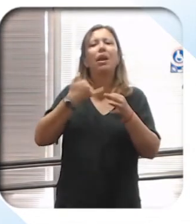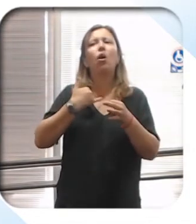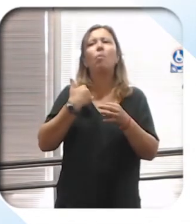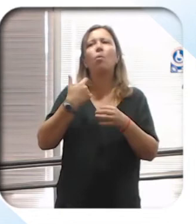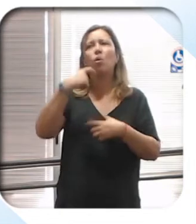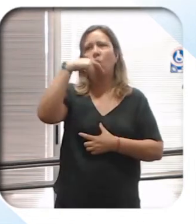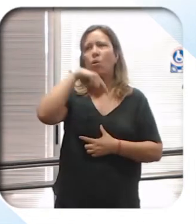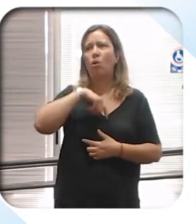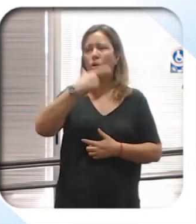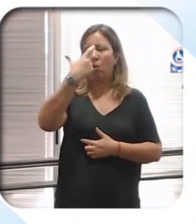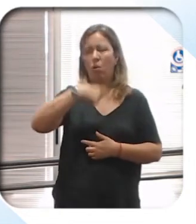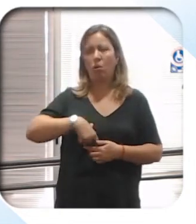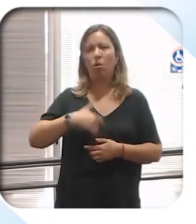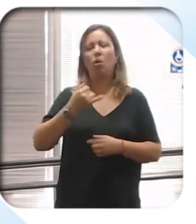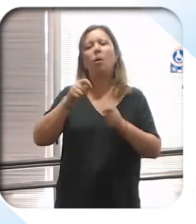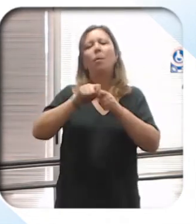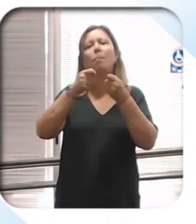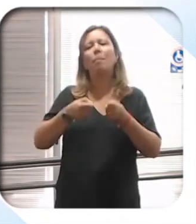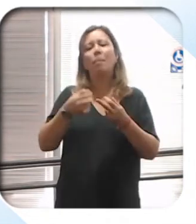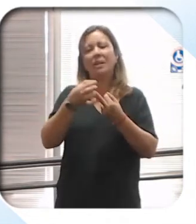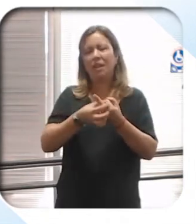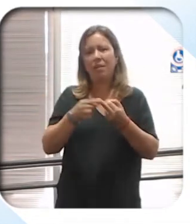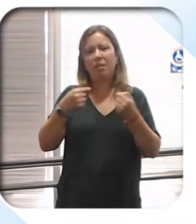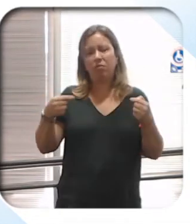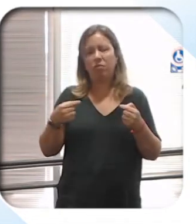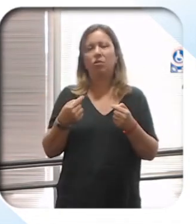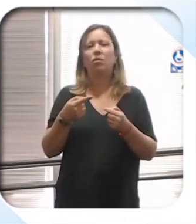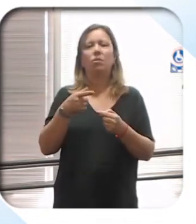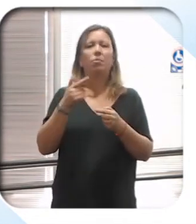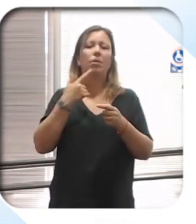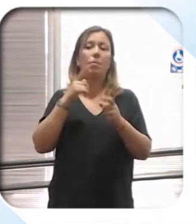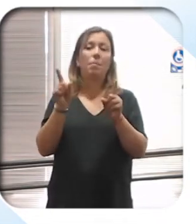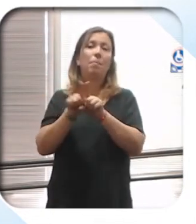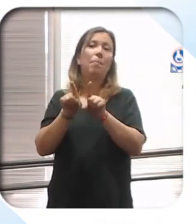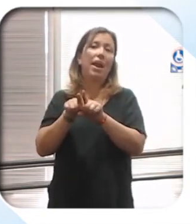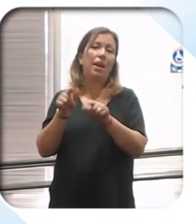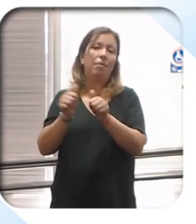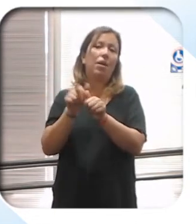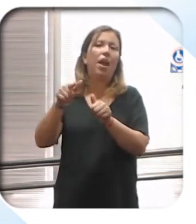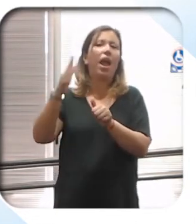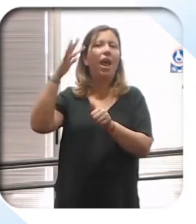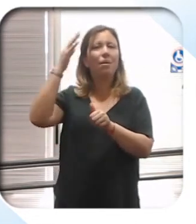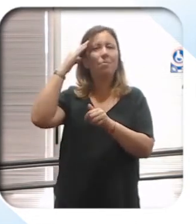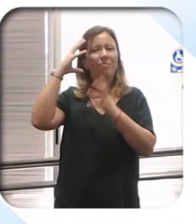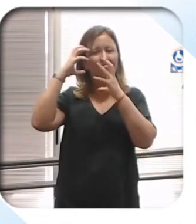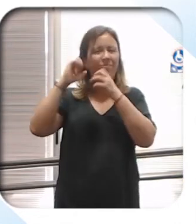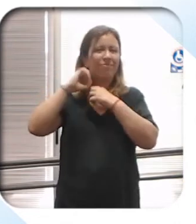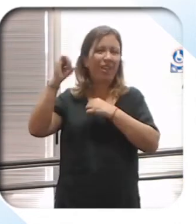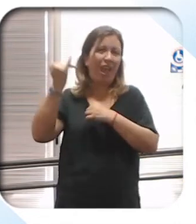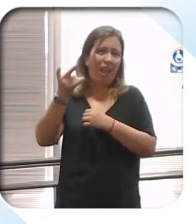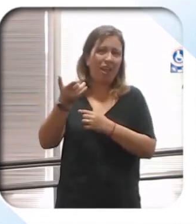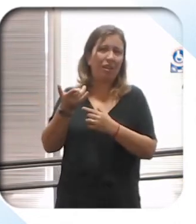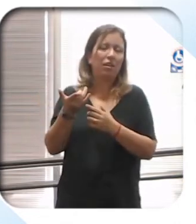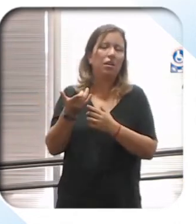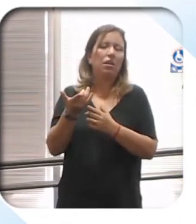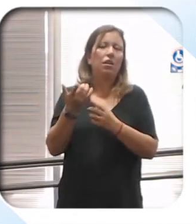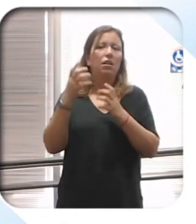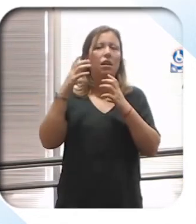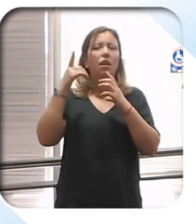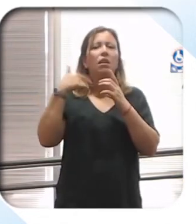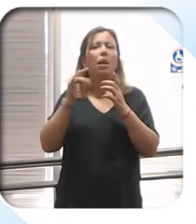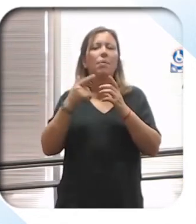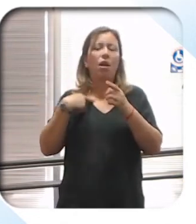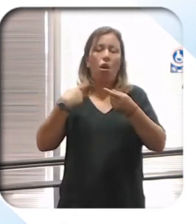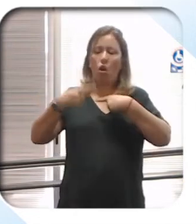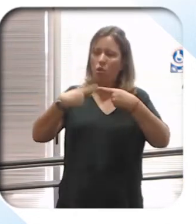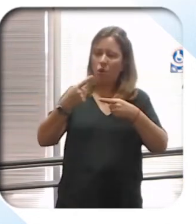sistemática, preservativo, porque recordemos que su pareja era una esquizofrenia. Se continuó con